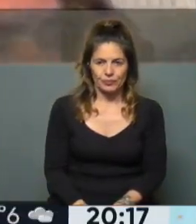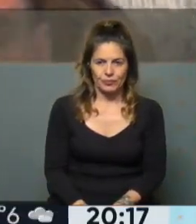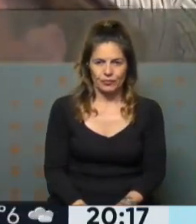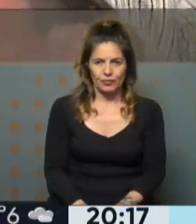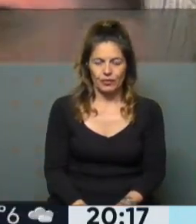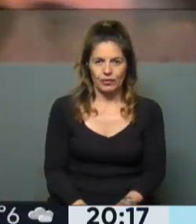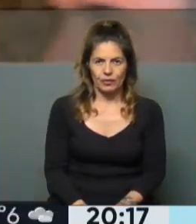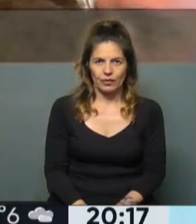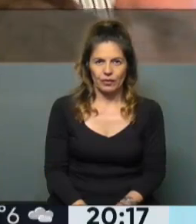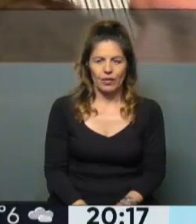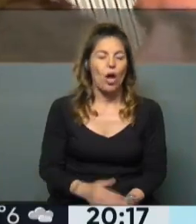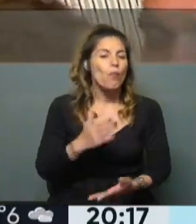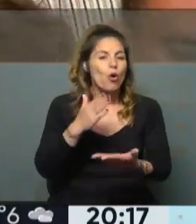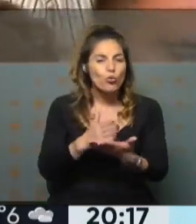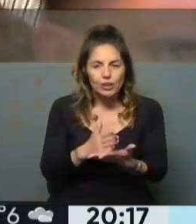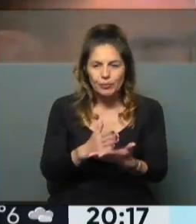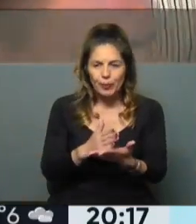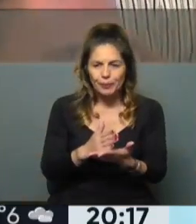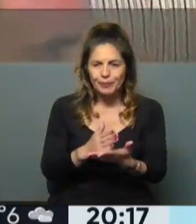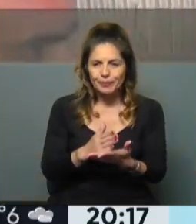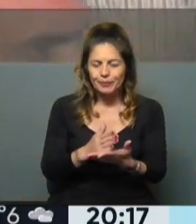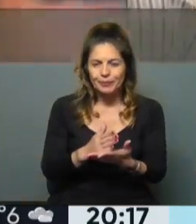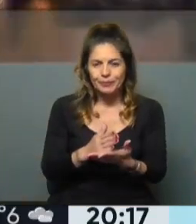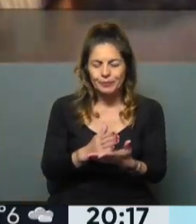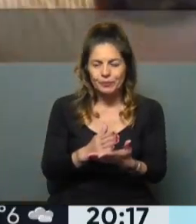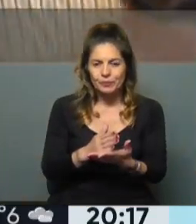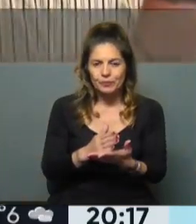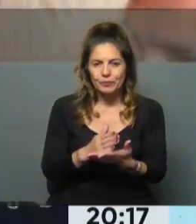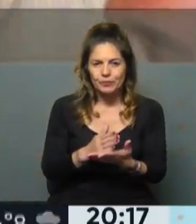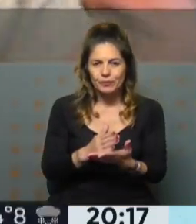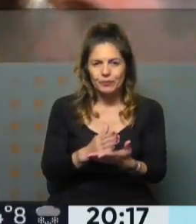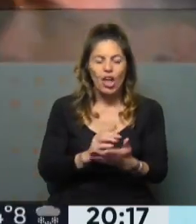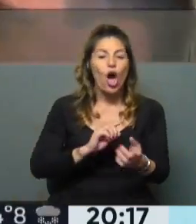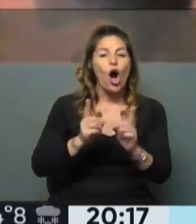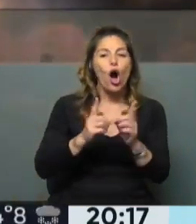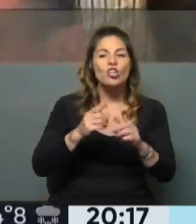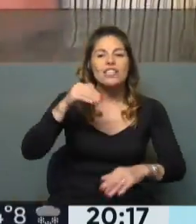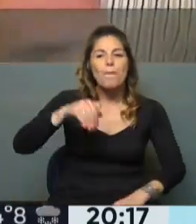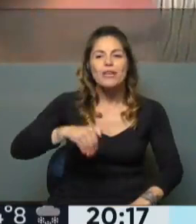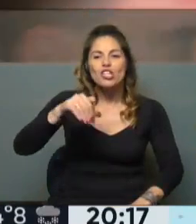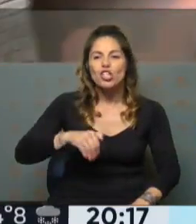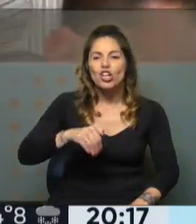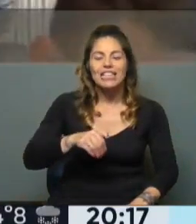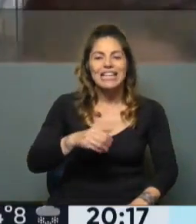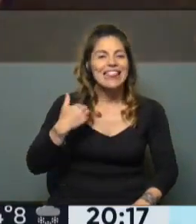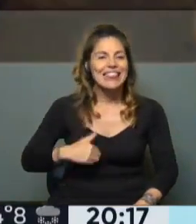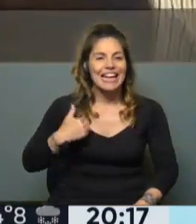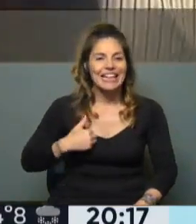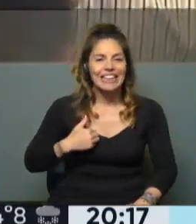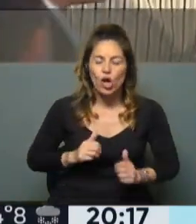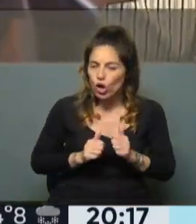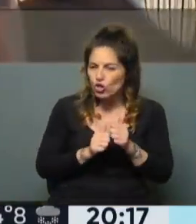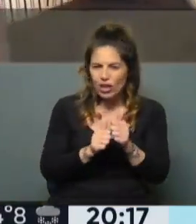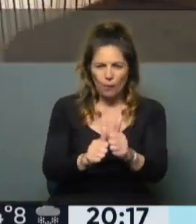Argentina y por último a los 11 millones de argentinos que nos